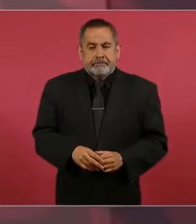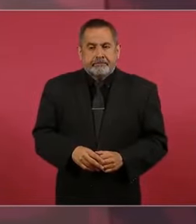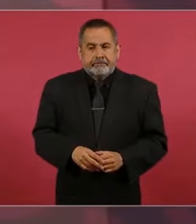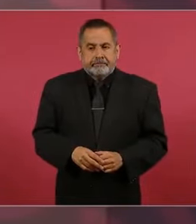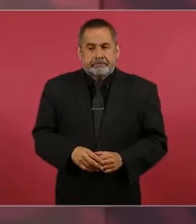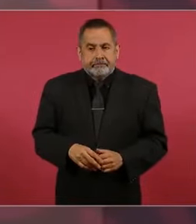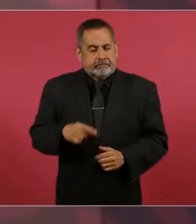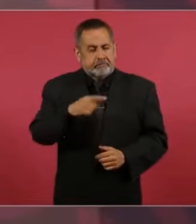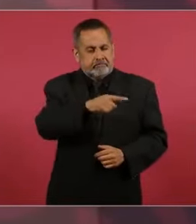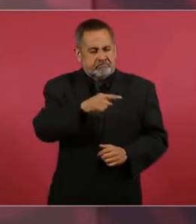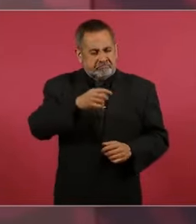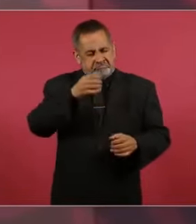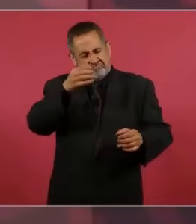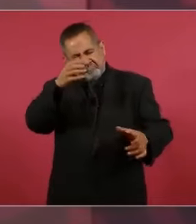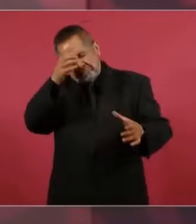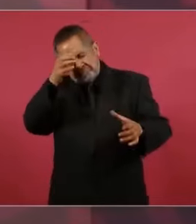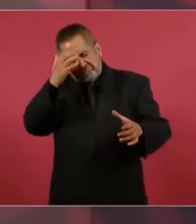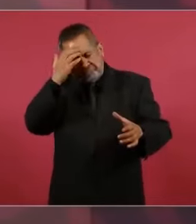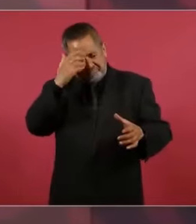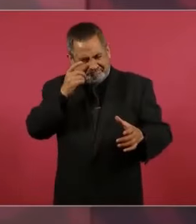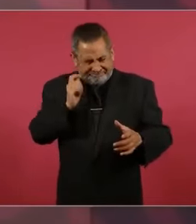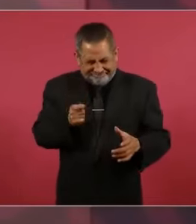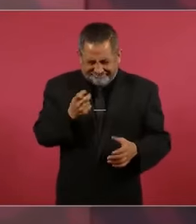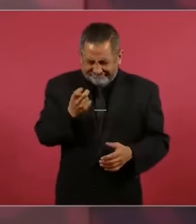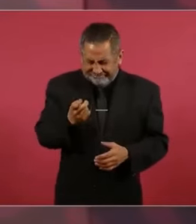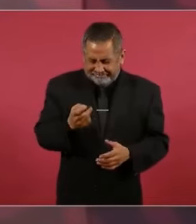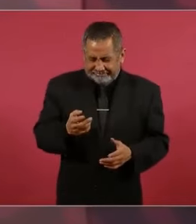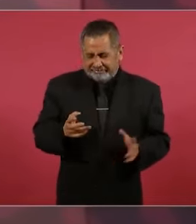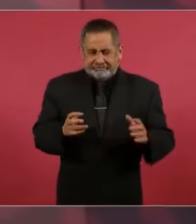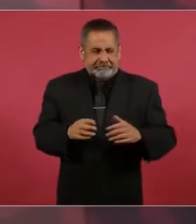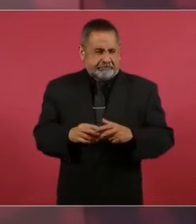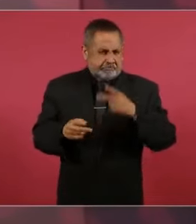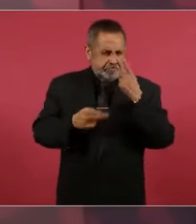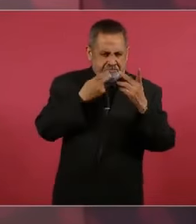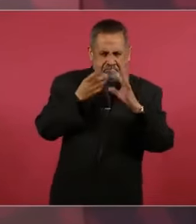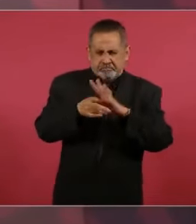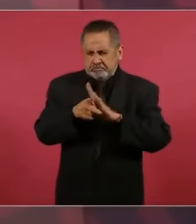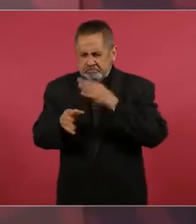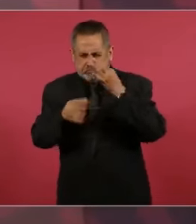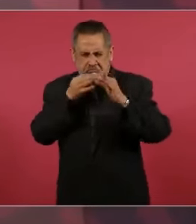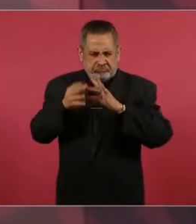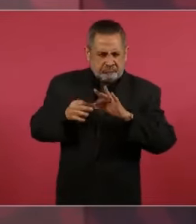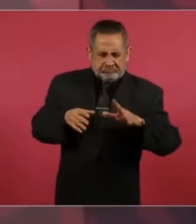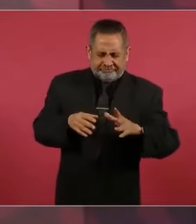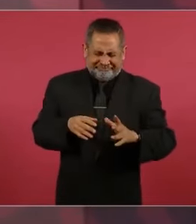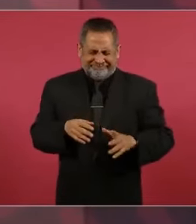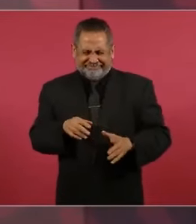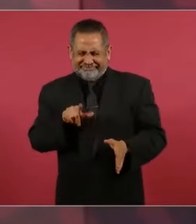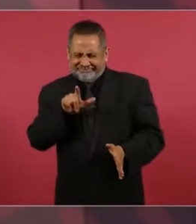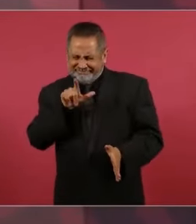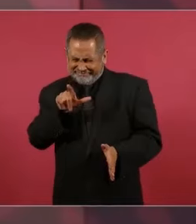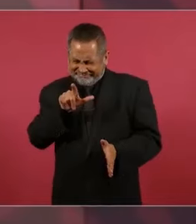su gran conocimiento, ¿no?, en el manejo periodístico.